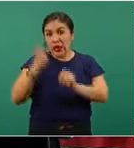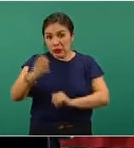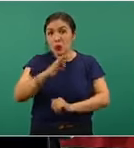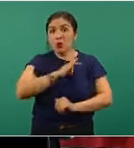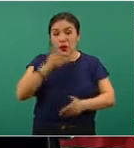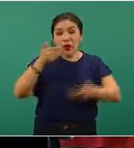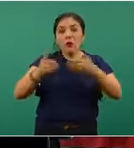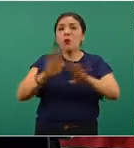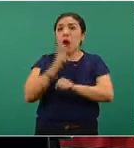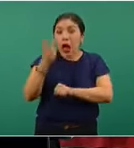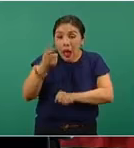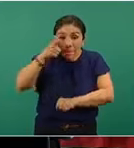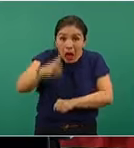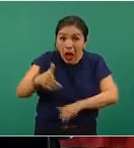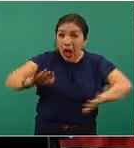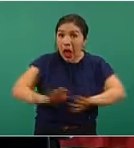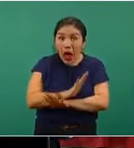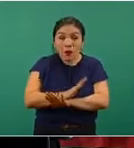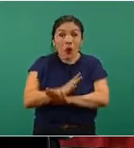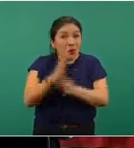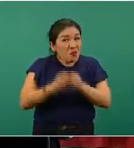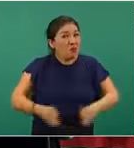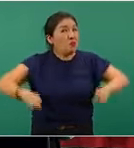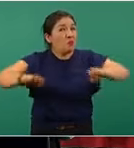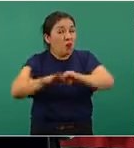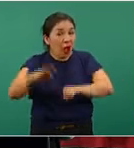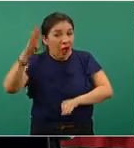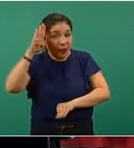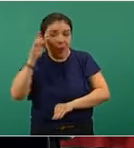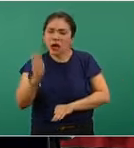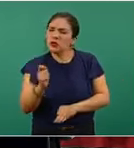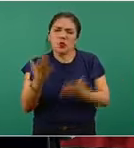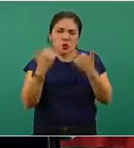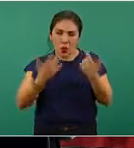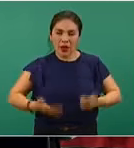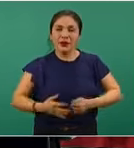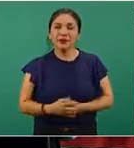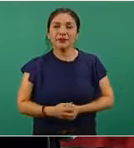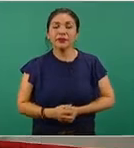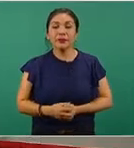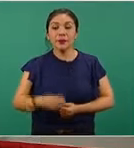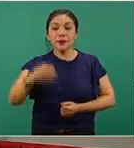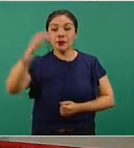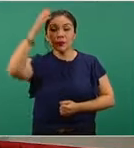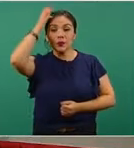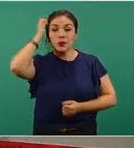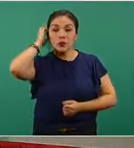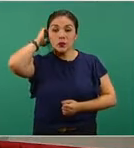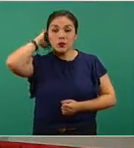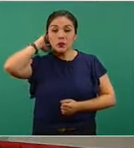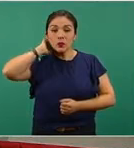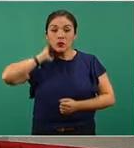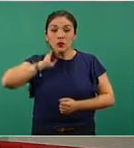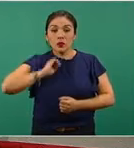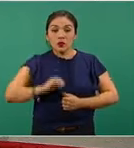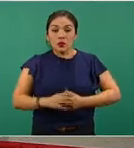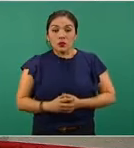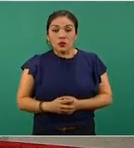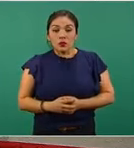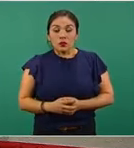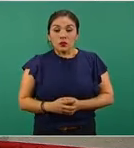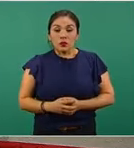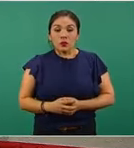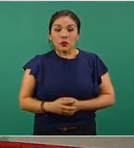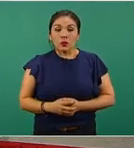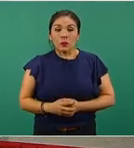no se ha modificado en una magnitud importante el sistema de muestreo. La siguiente, por favor. Y esta es